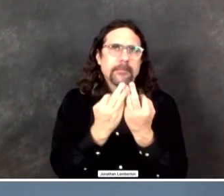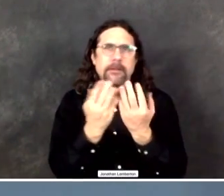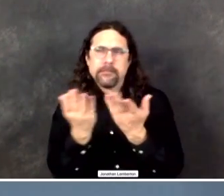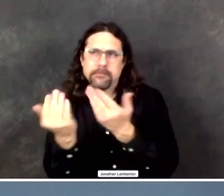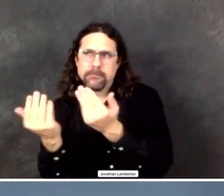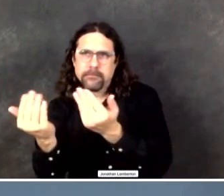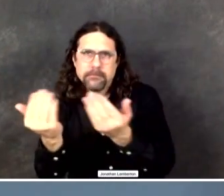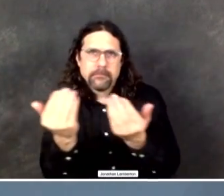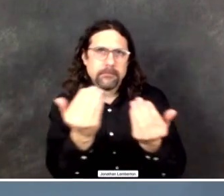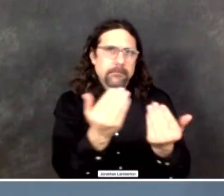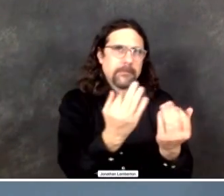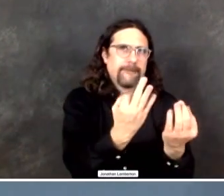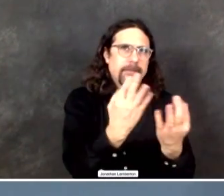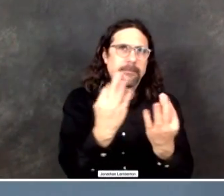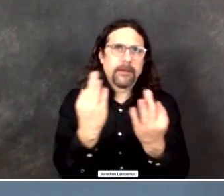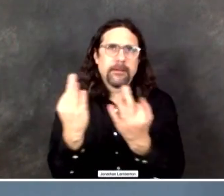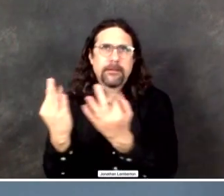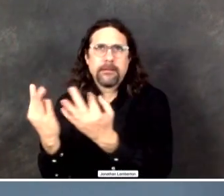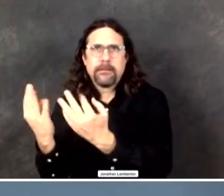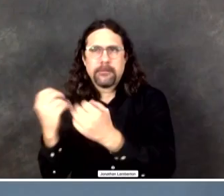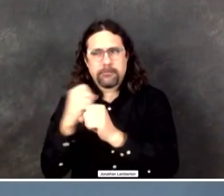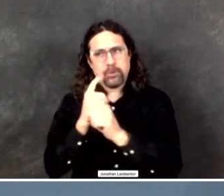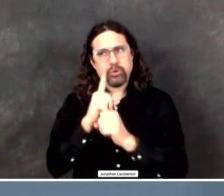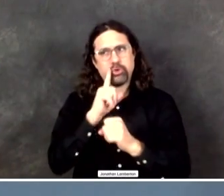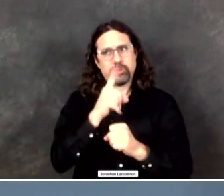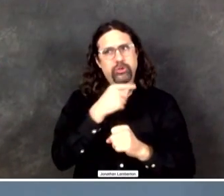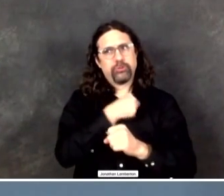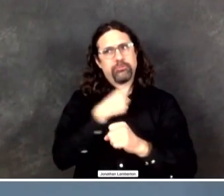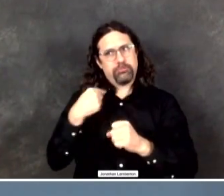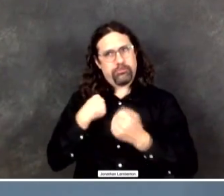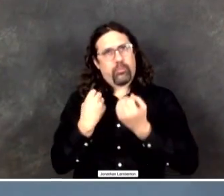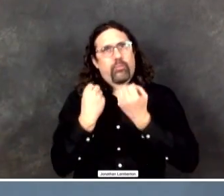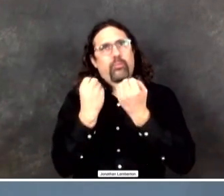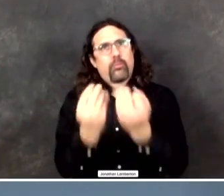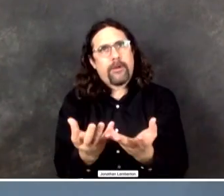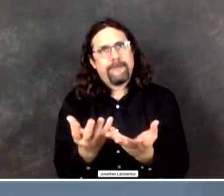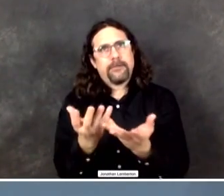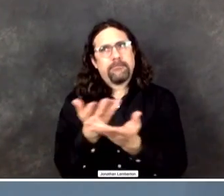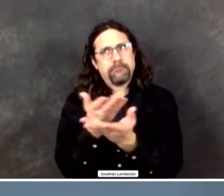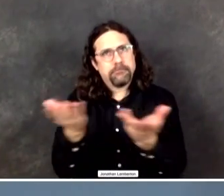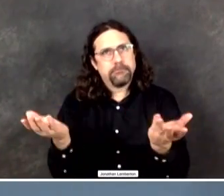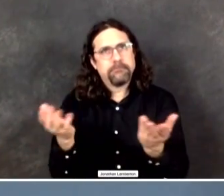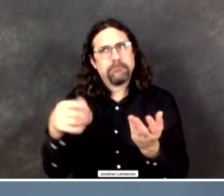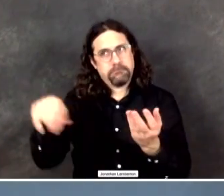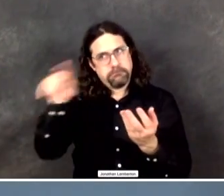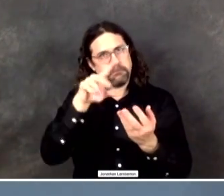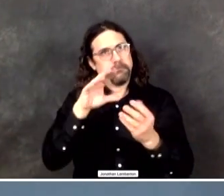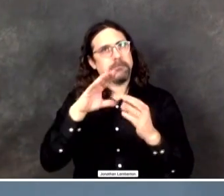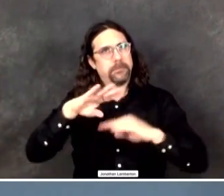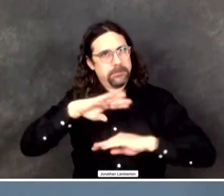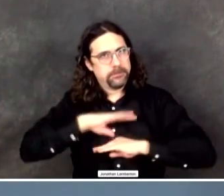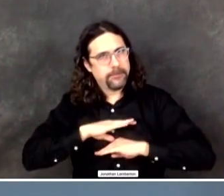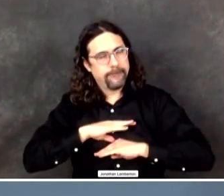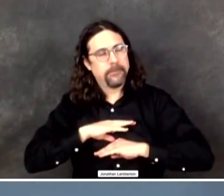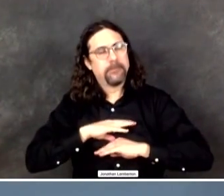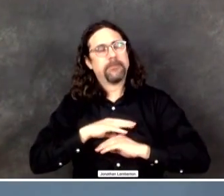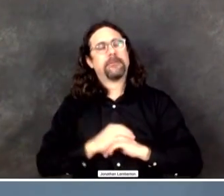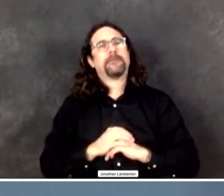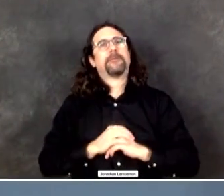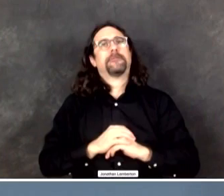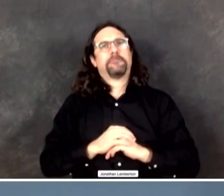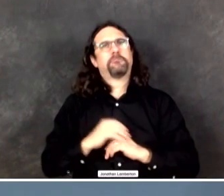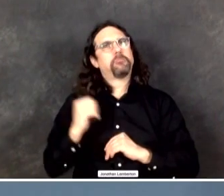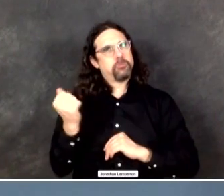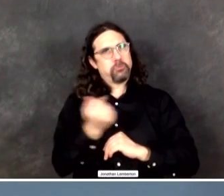possible. You are truly our partners and in this effort, and we want to thank you. Unas palabritas en español. Sabemos,